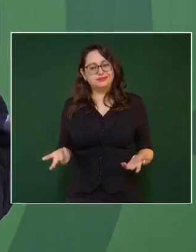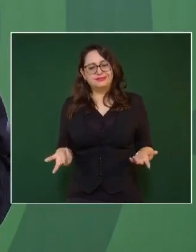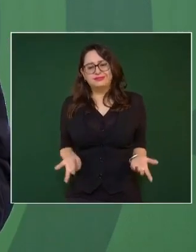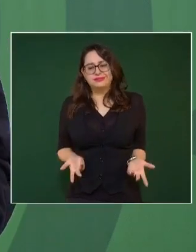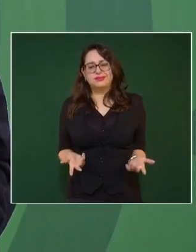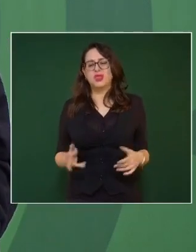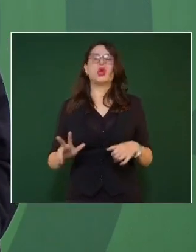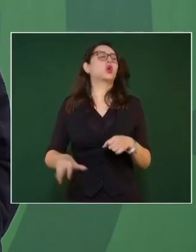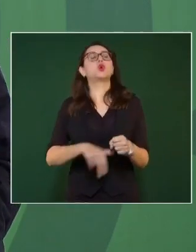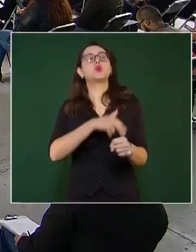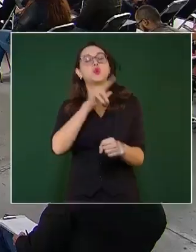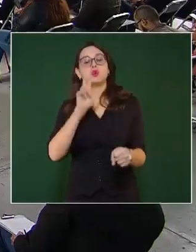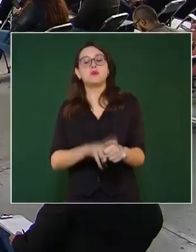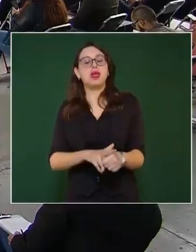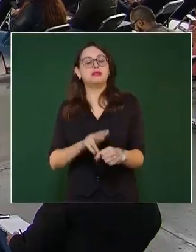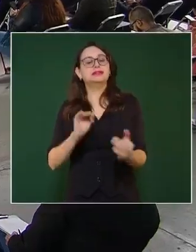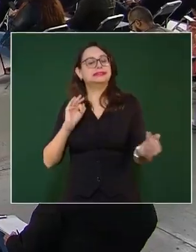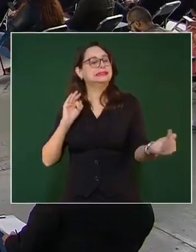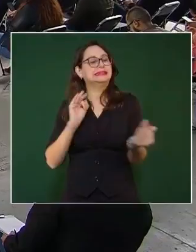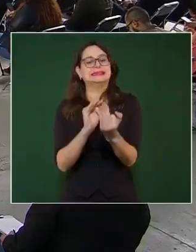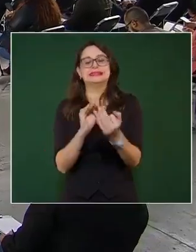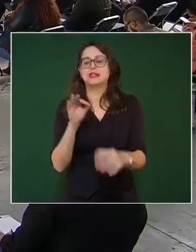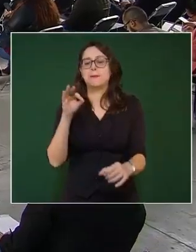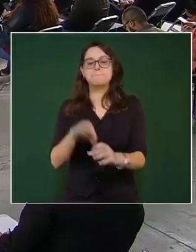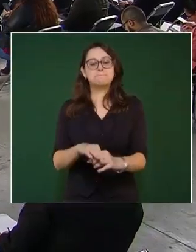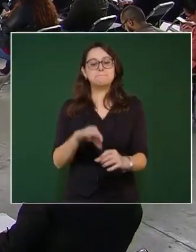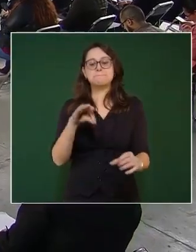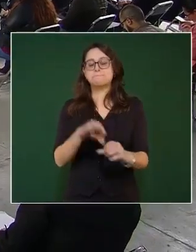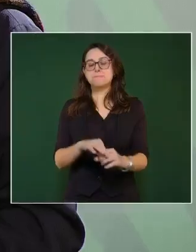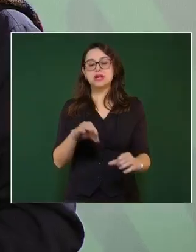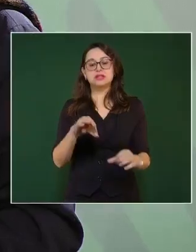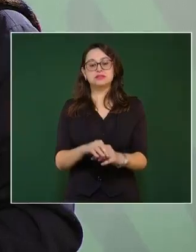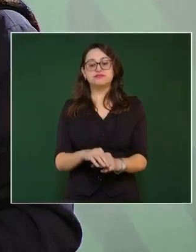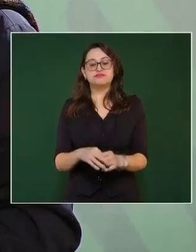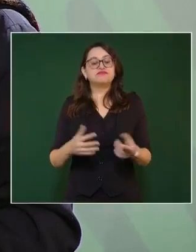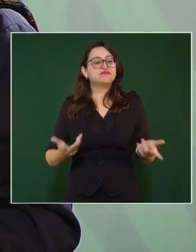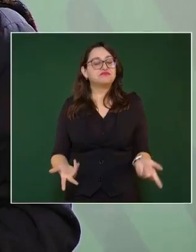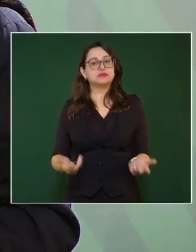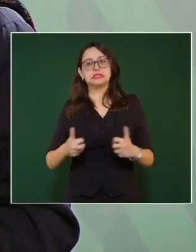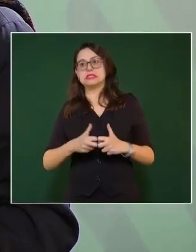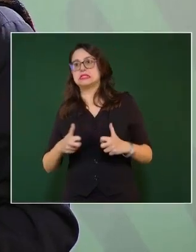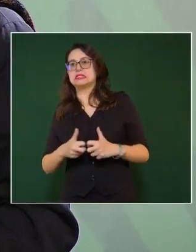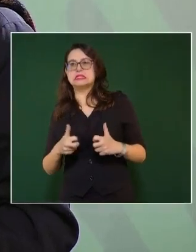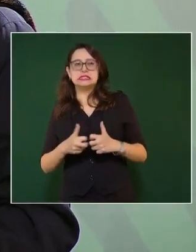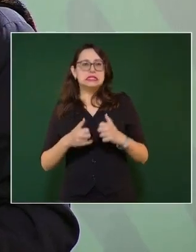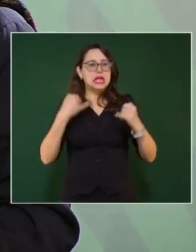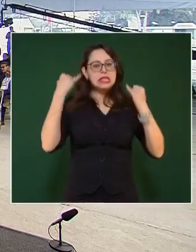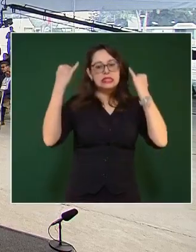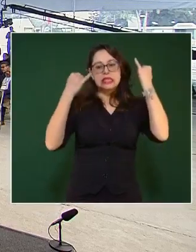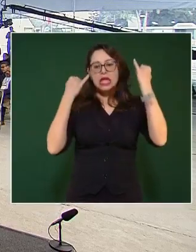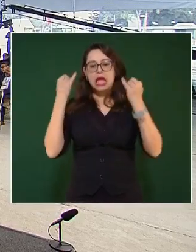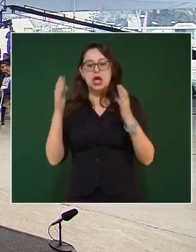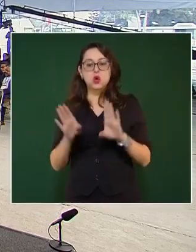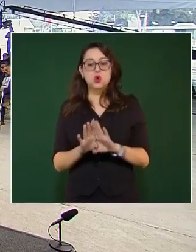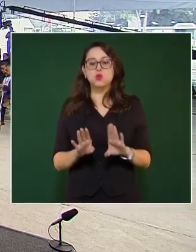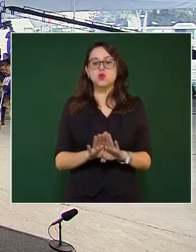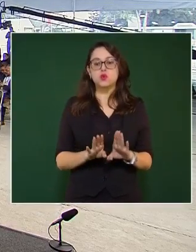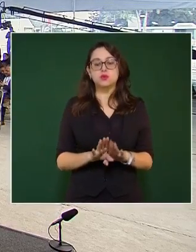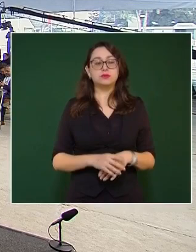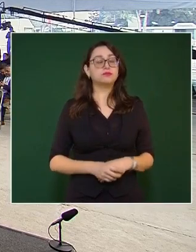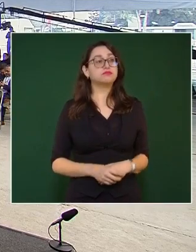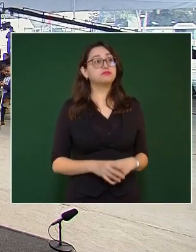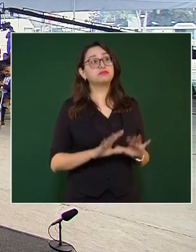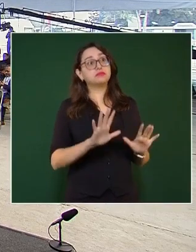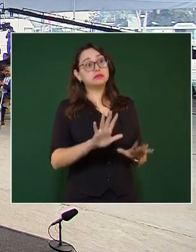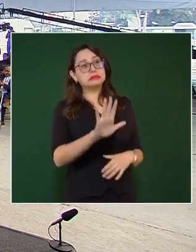elecciones en puerta y siempre hay nerviosismos. Nada más, entonces, ¿podría garantizar